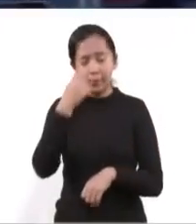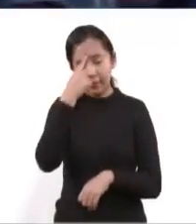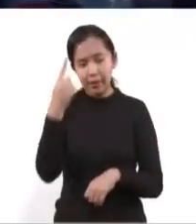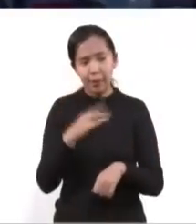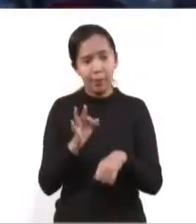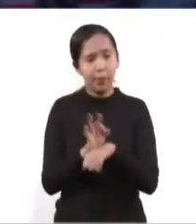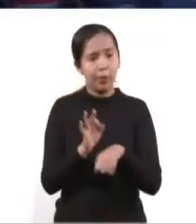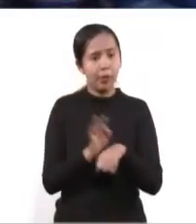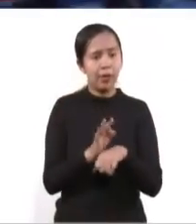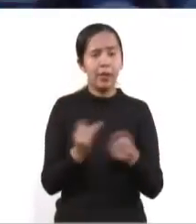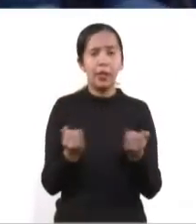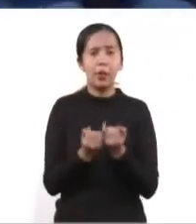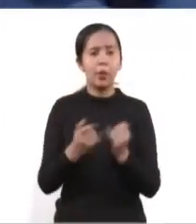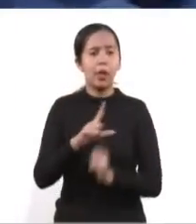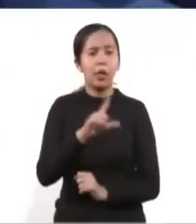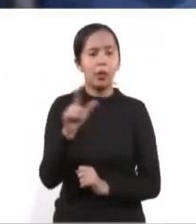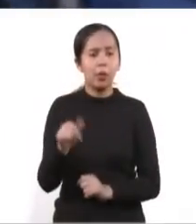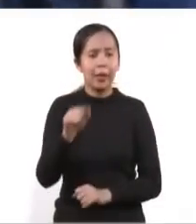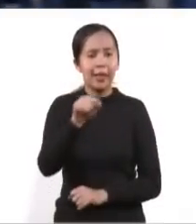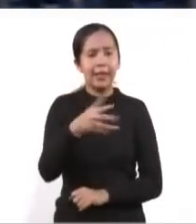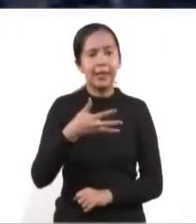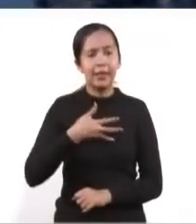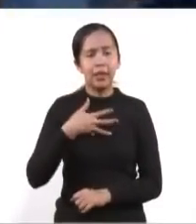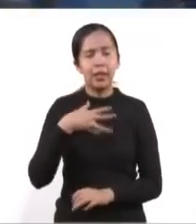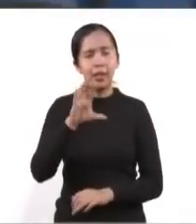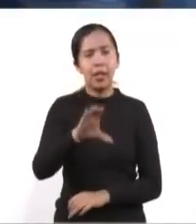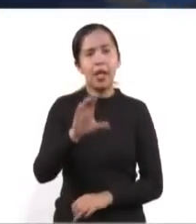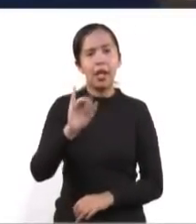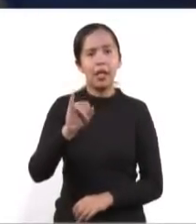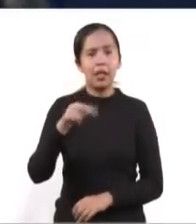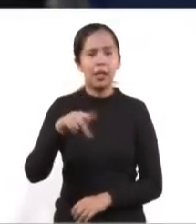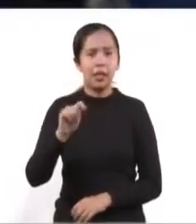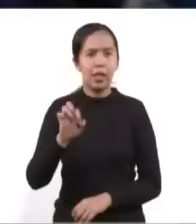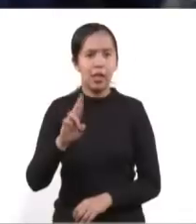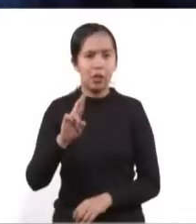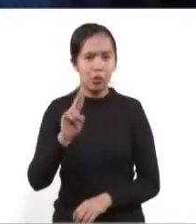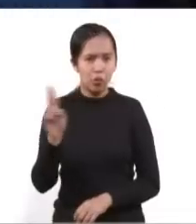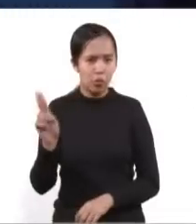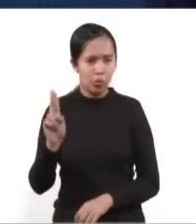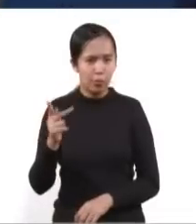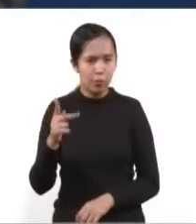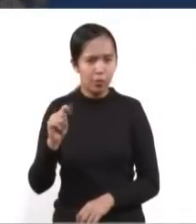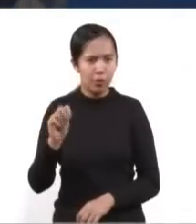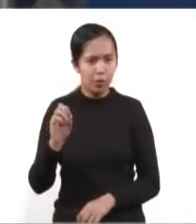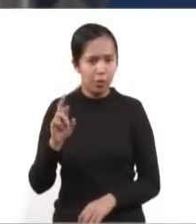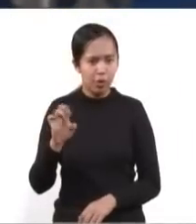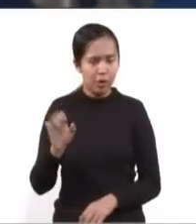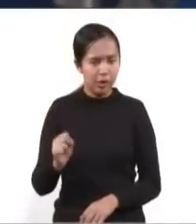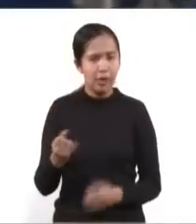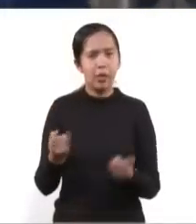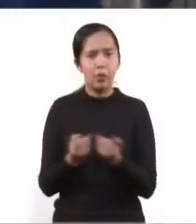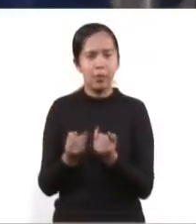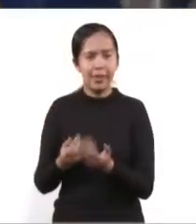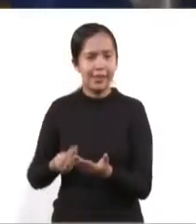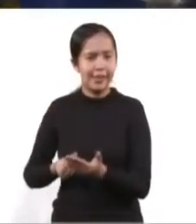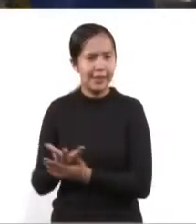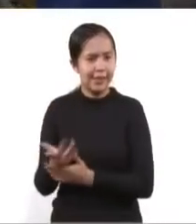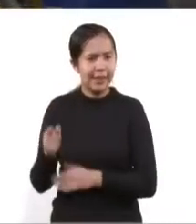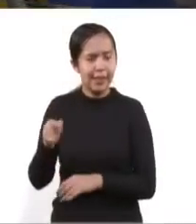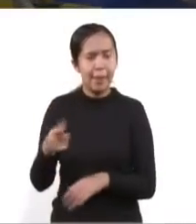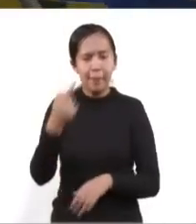ya posteriormente en los interruptores, entrada y salida para la operación de disparo o apertura y